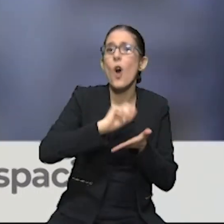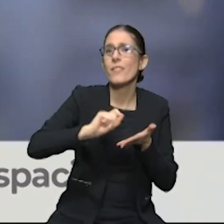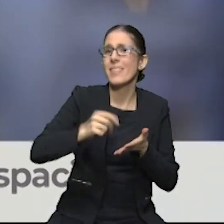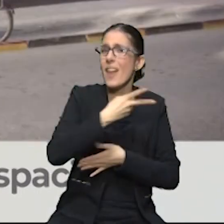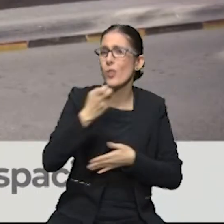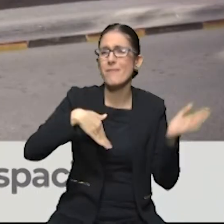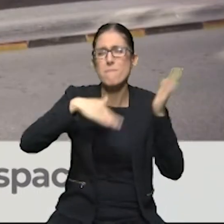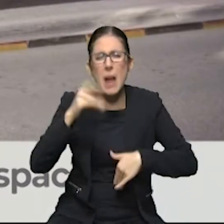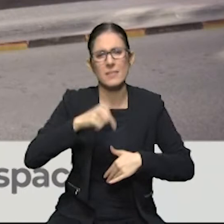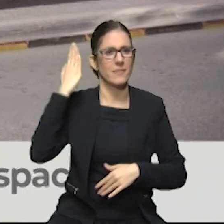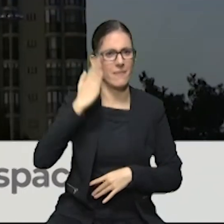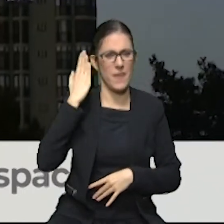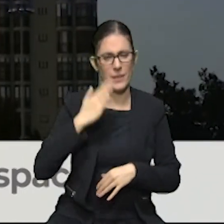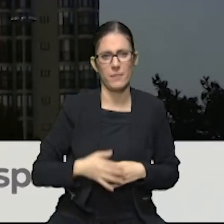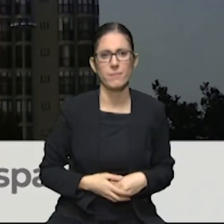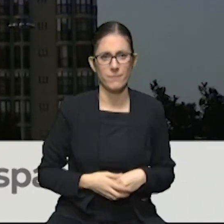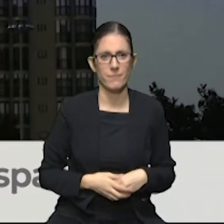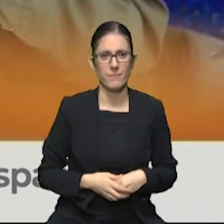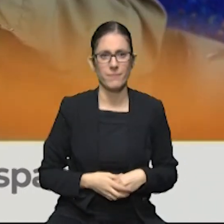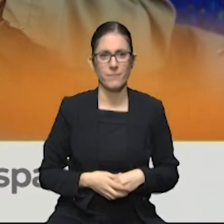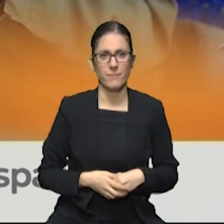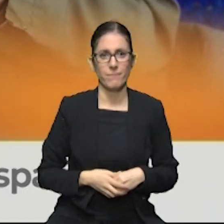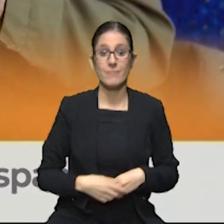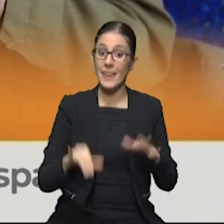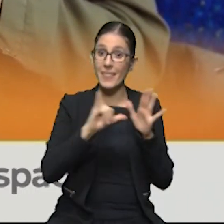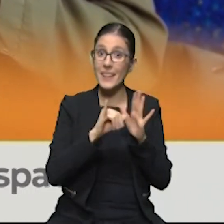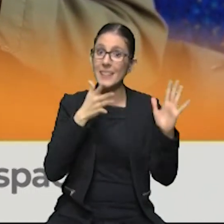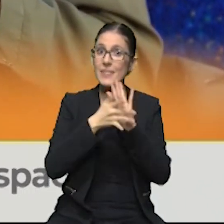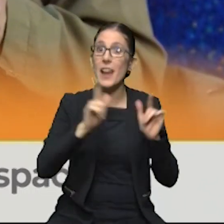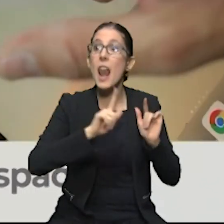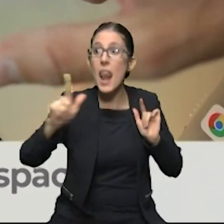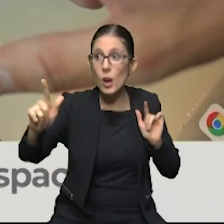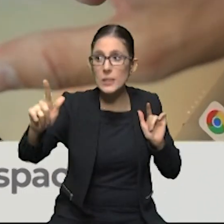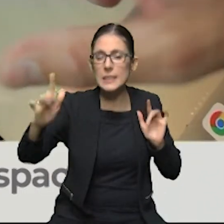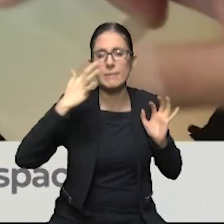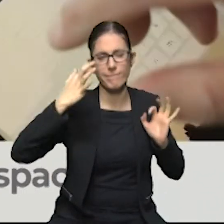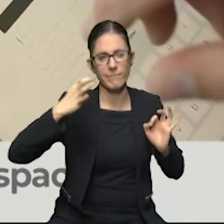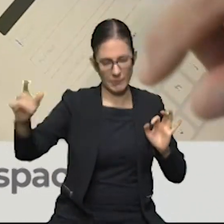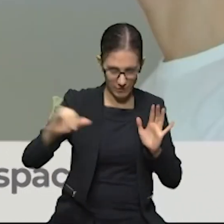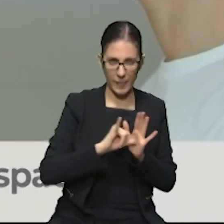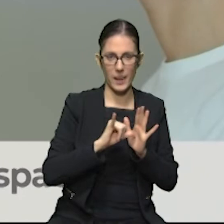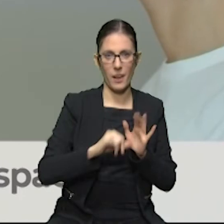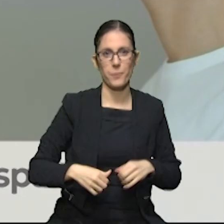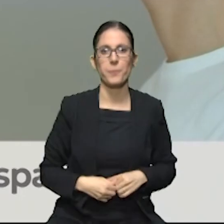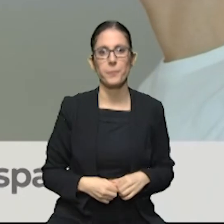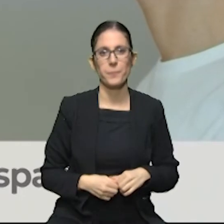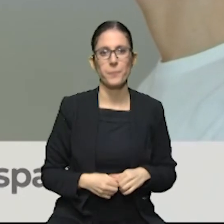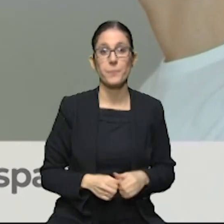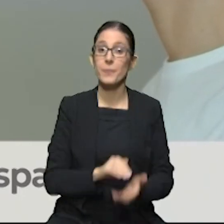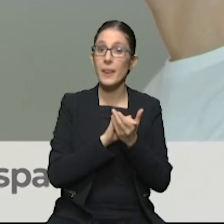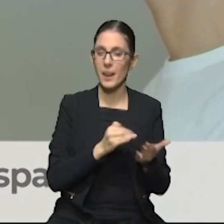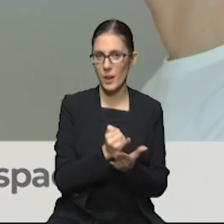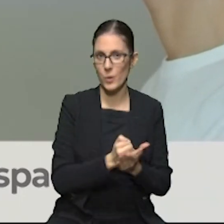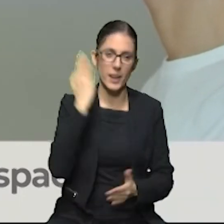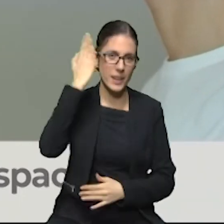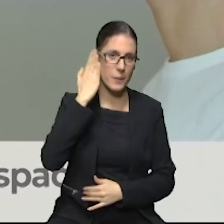más de 200 puntos de nuestra geografía. Estar cerca es estar lejos pero estar cerca. Caja Rural de